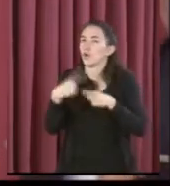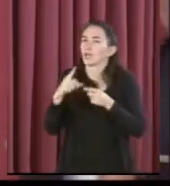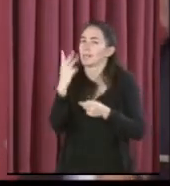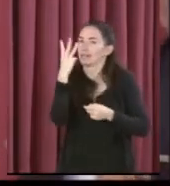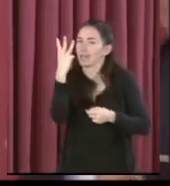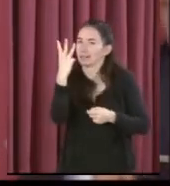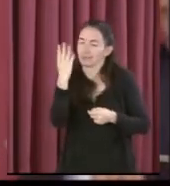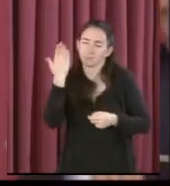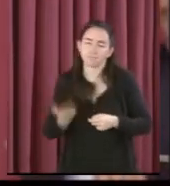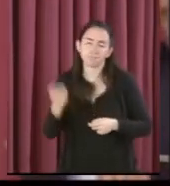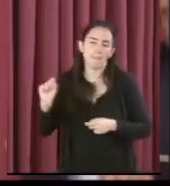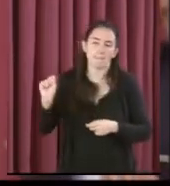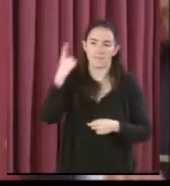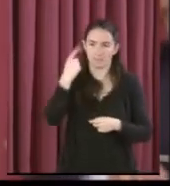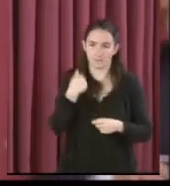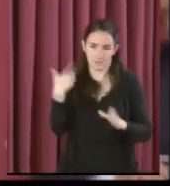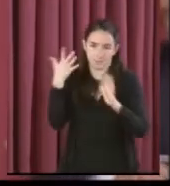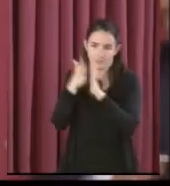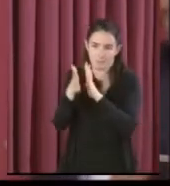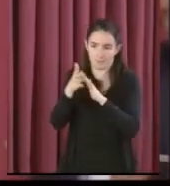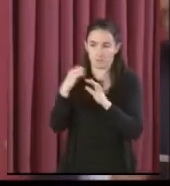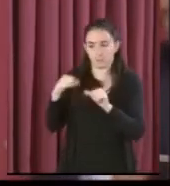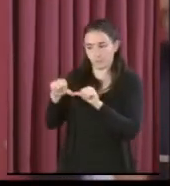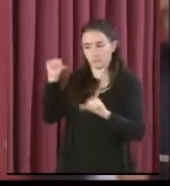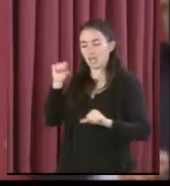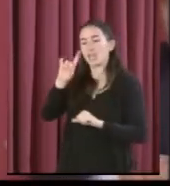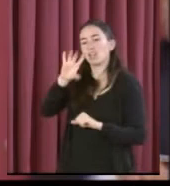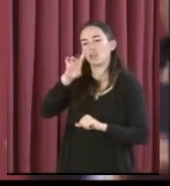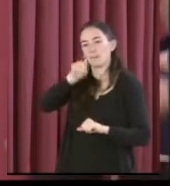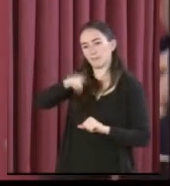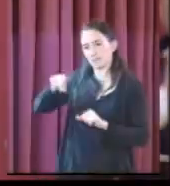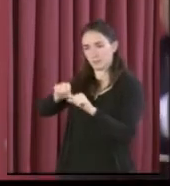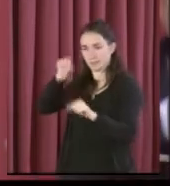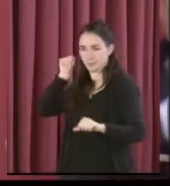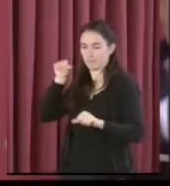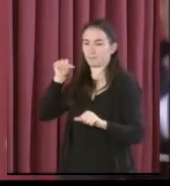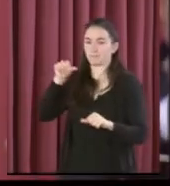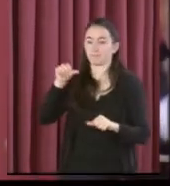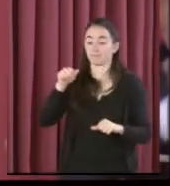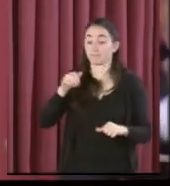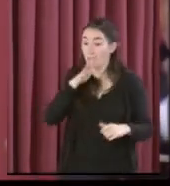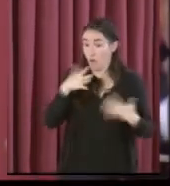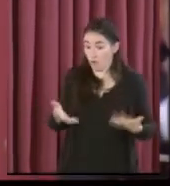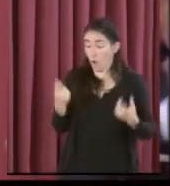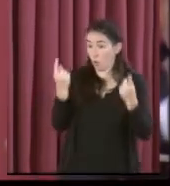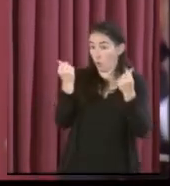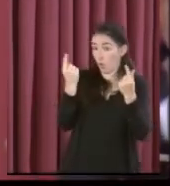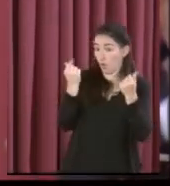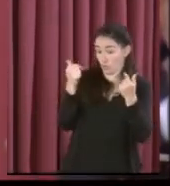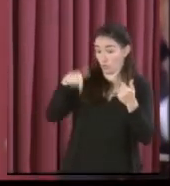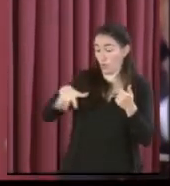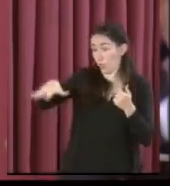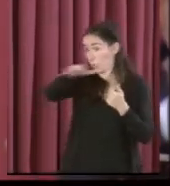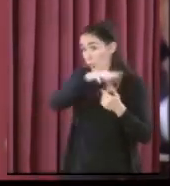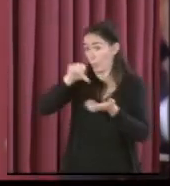importantes que hemos llevado a cabo durante estos 15 meses. Logroño es a día de hoy la ciudad española que mayor